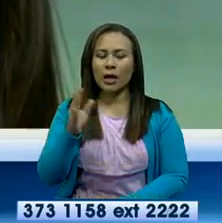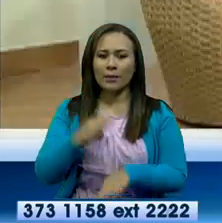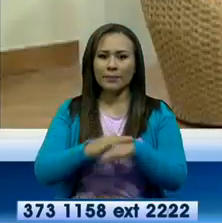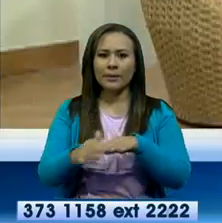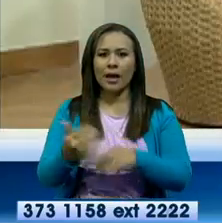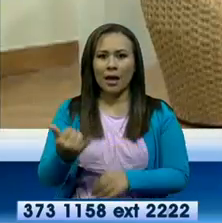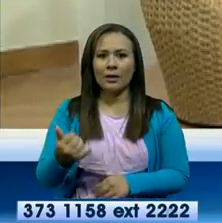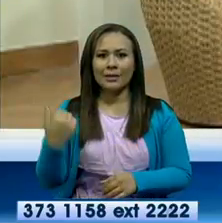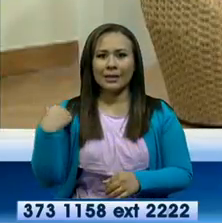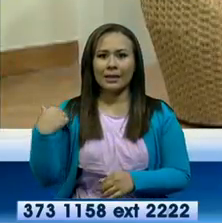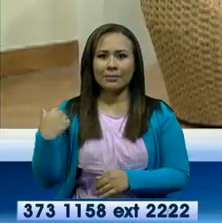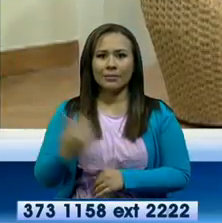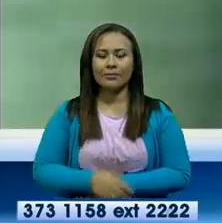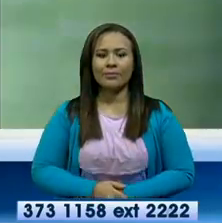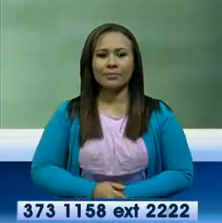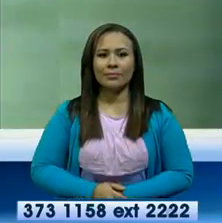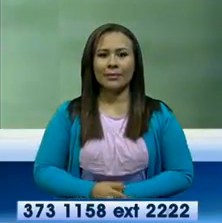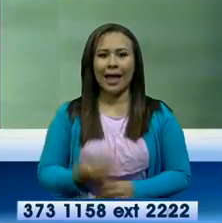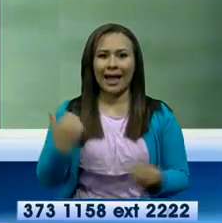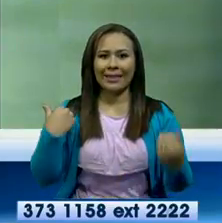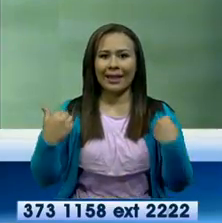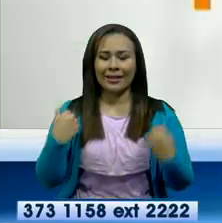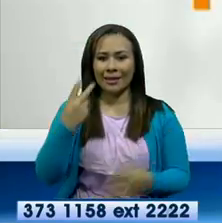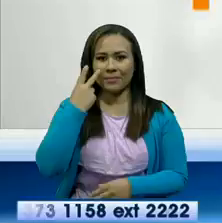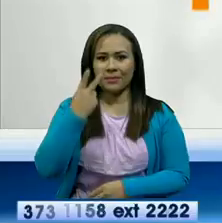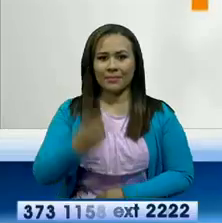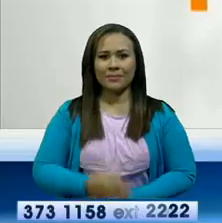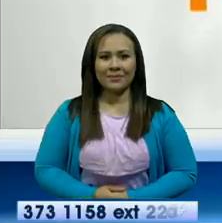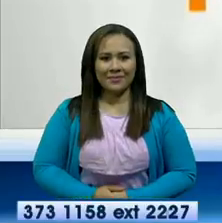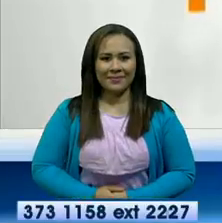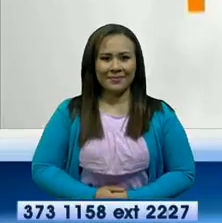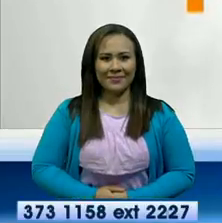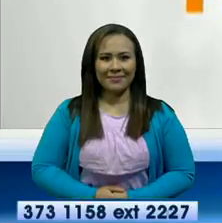continuación tenemos entonces la presentación de andrea loro